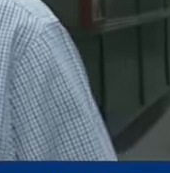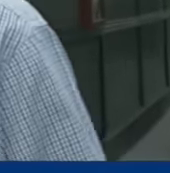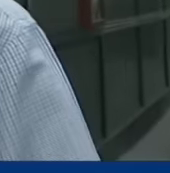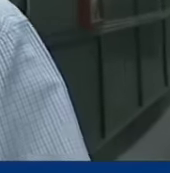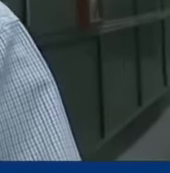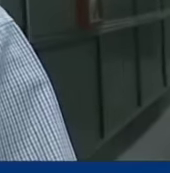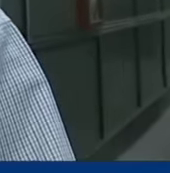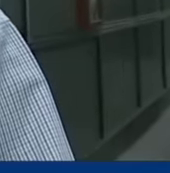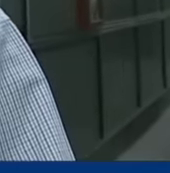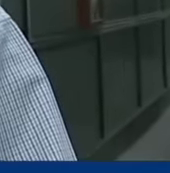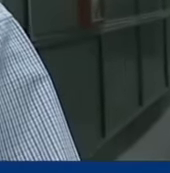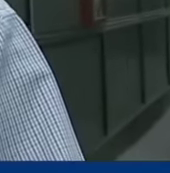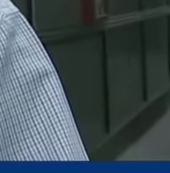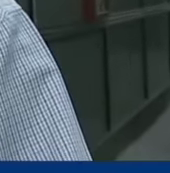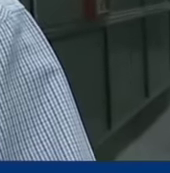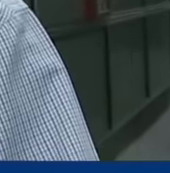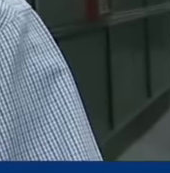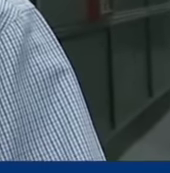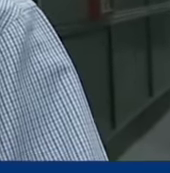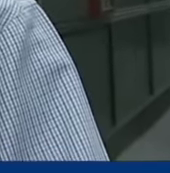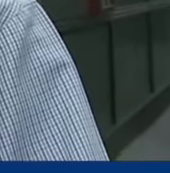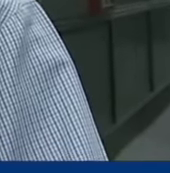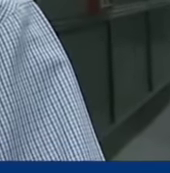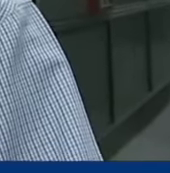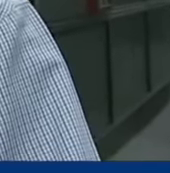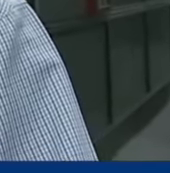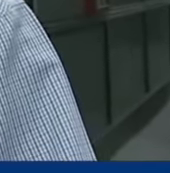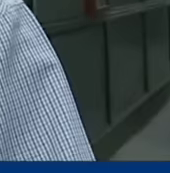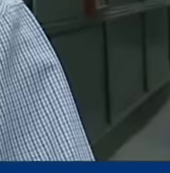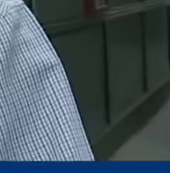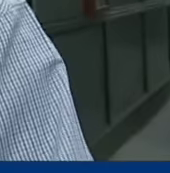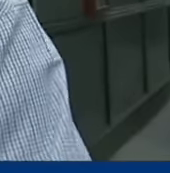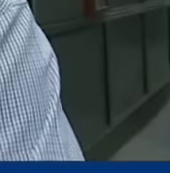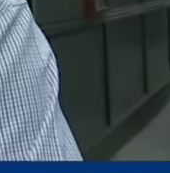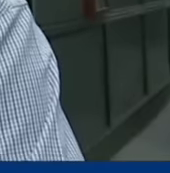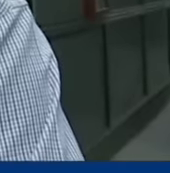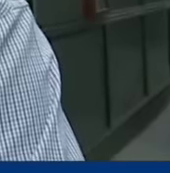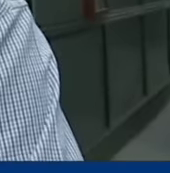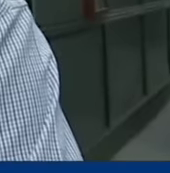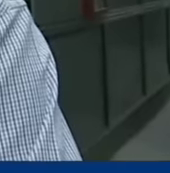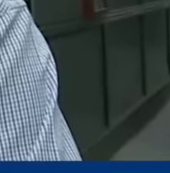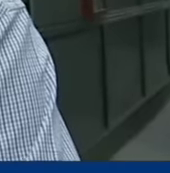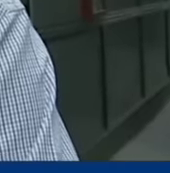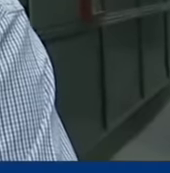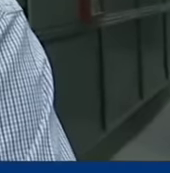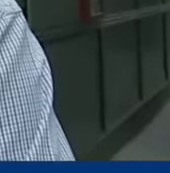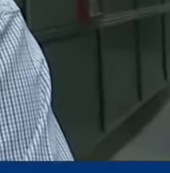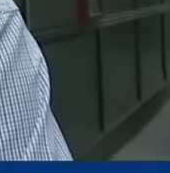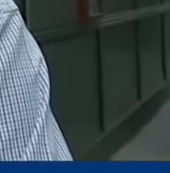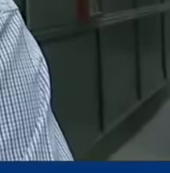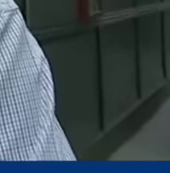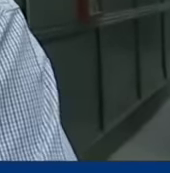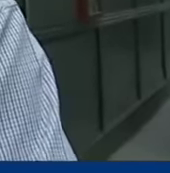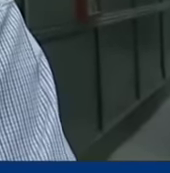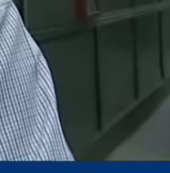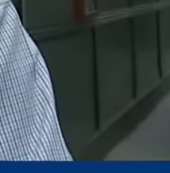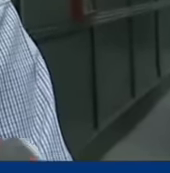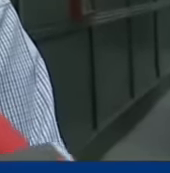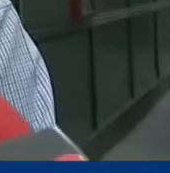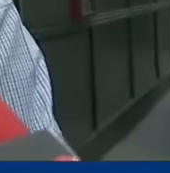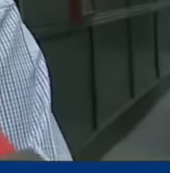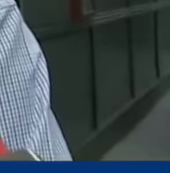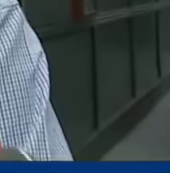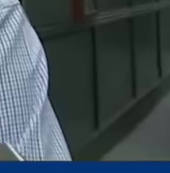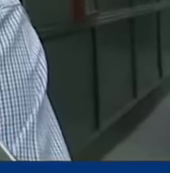también él gritó fraude y no aceptó la derrota. Y fue el